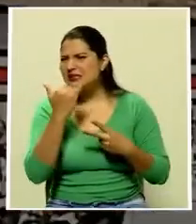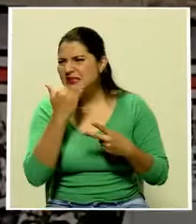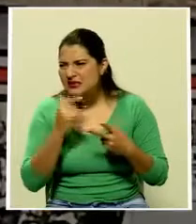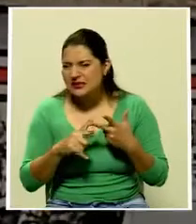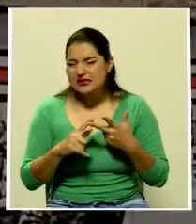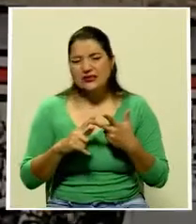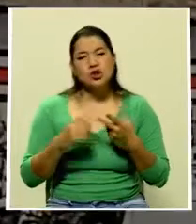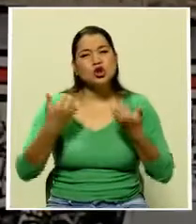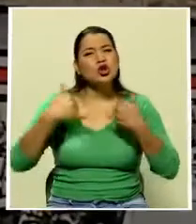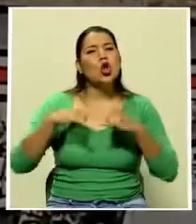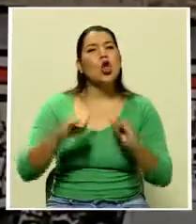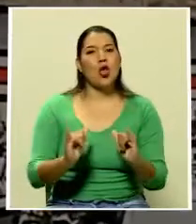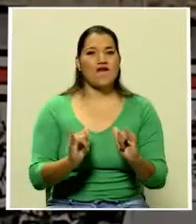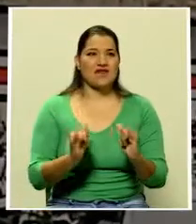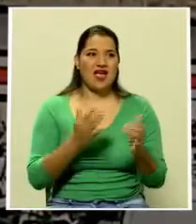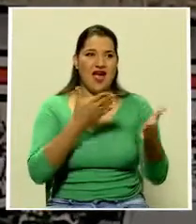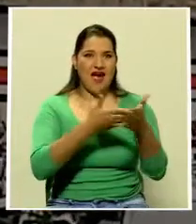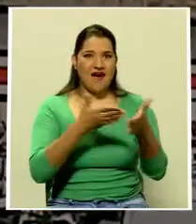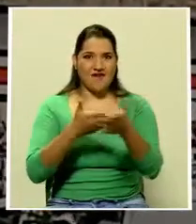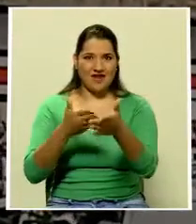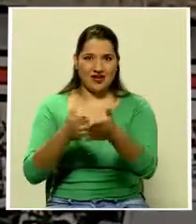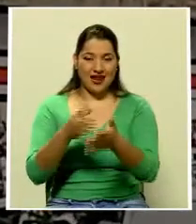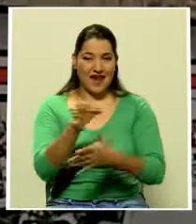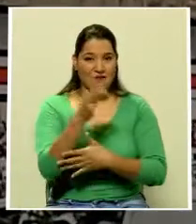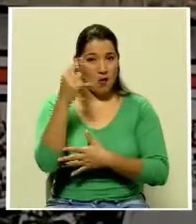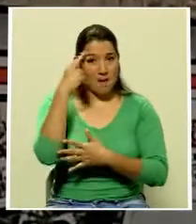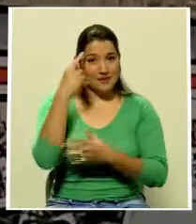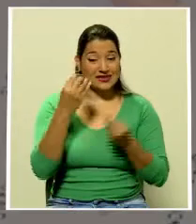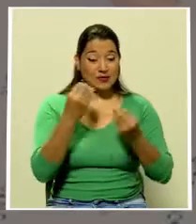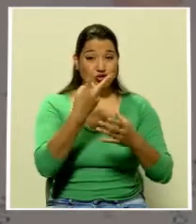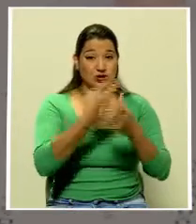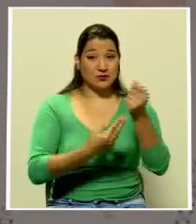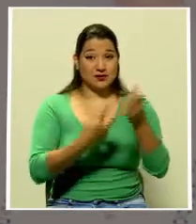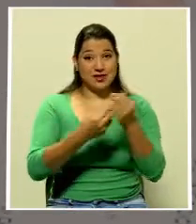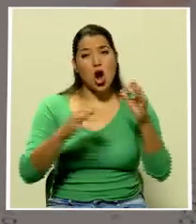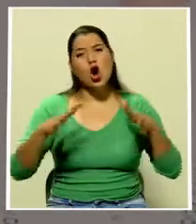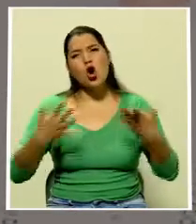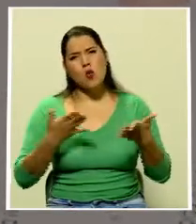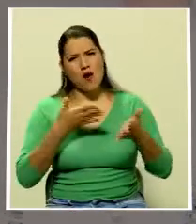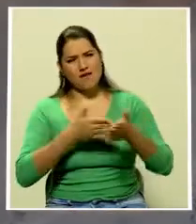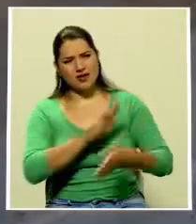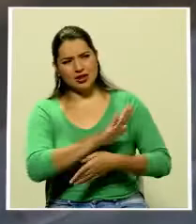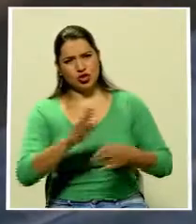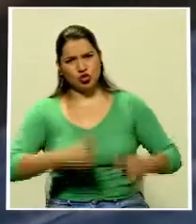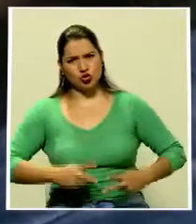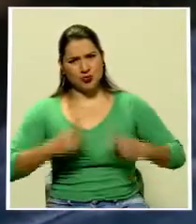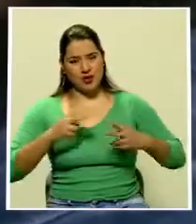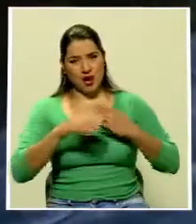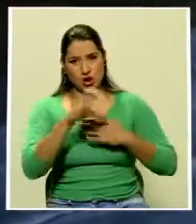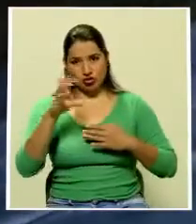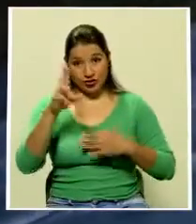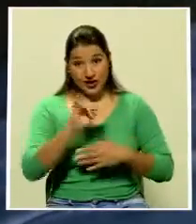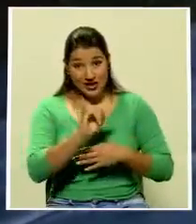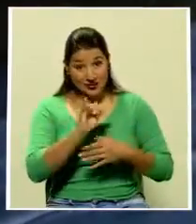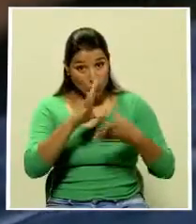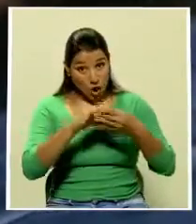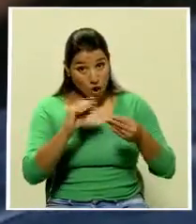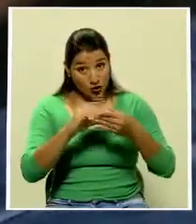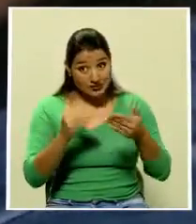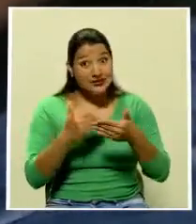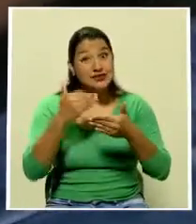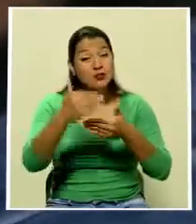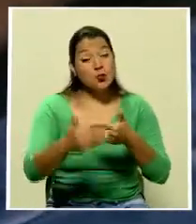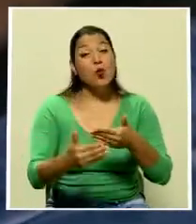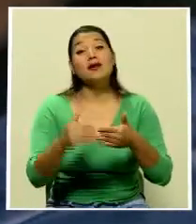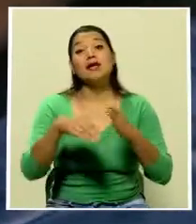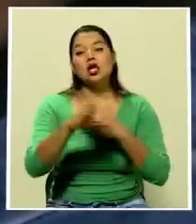parejas. ¿Cómo se han enfrentado a la sociedad estas parejas con problemas de fertilidad en Costa Rica? Esto se lo contamos en una nueva edición de